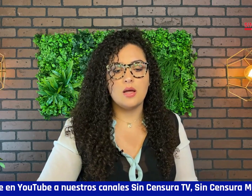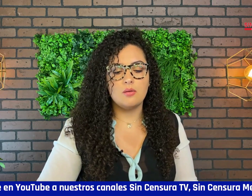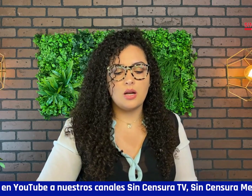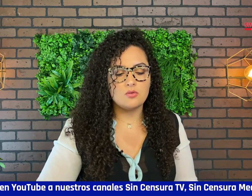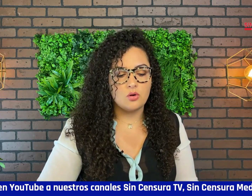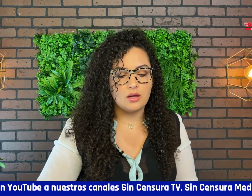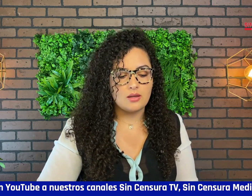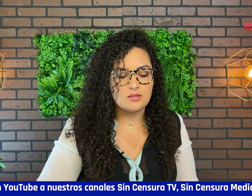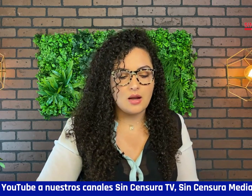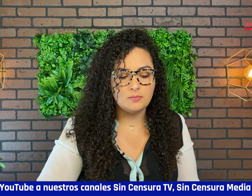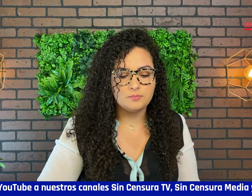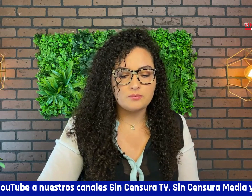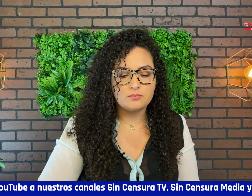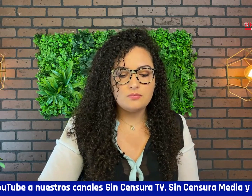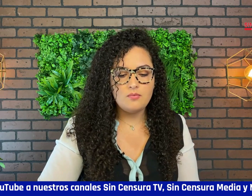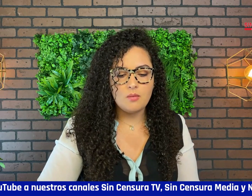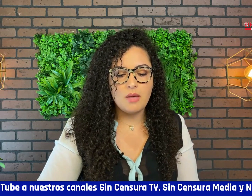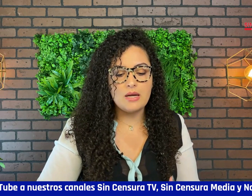la que se han